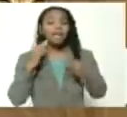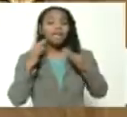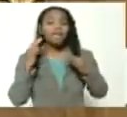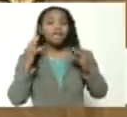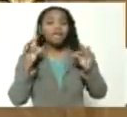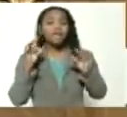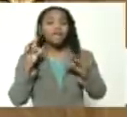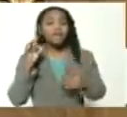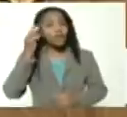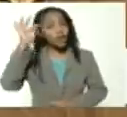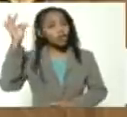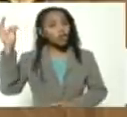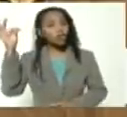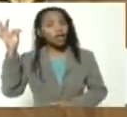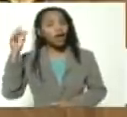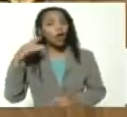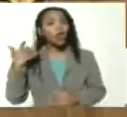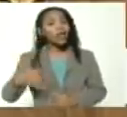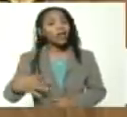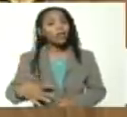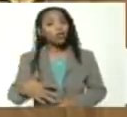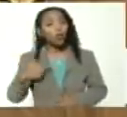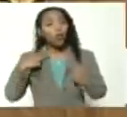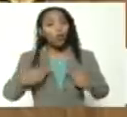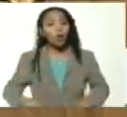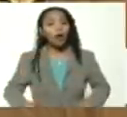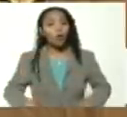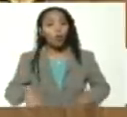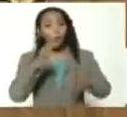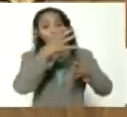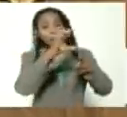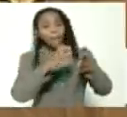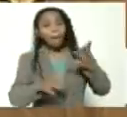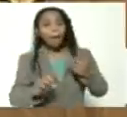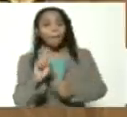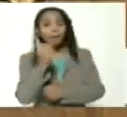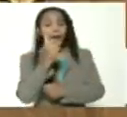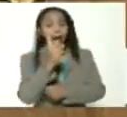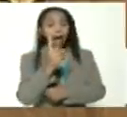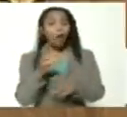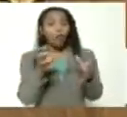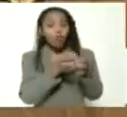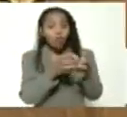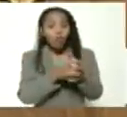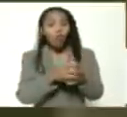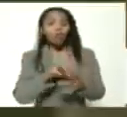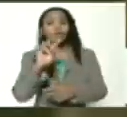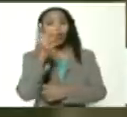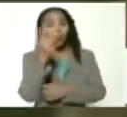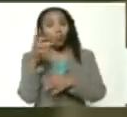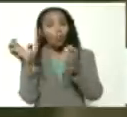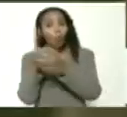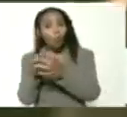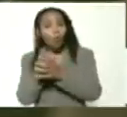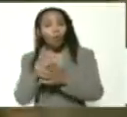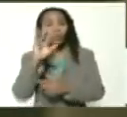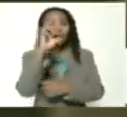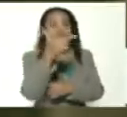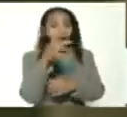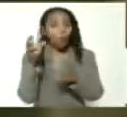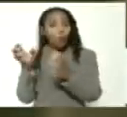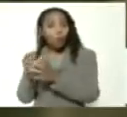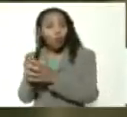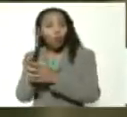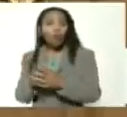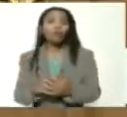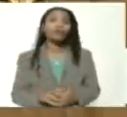humanos, la clasificación originaria de los derechos humanos de primera generación, de segunda generación, de tercera generación, pero